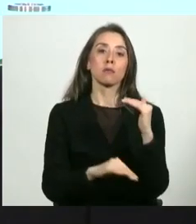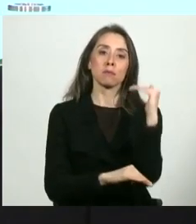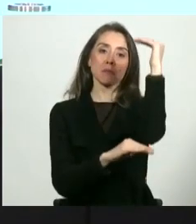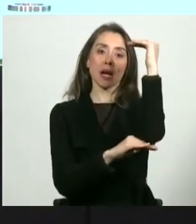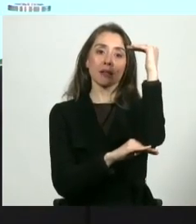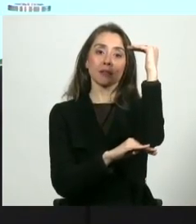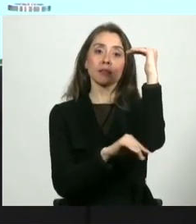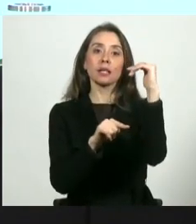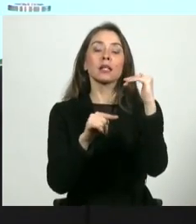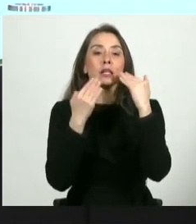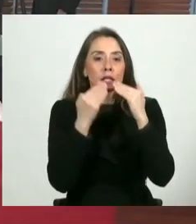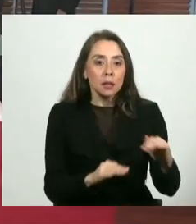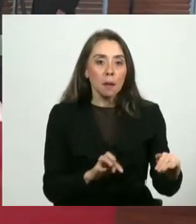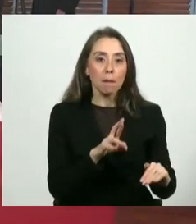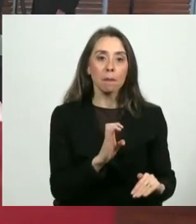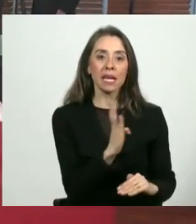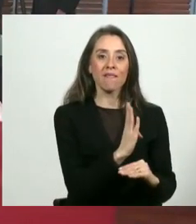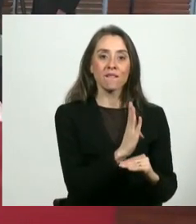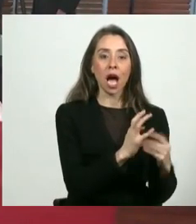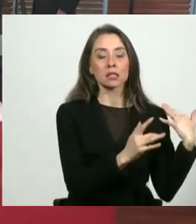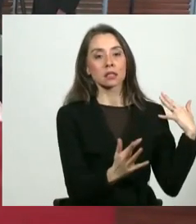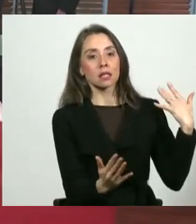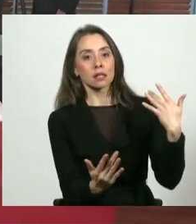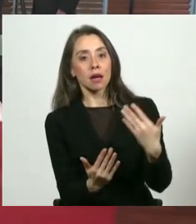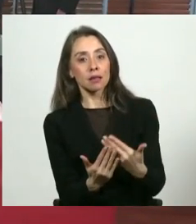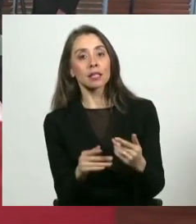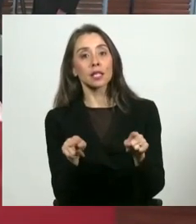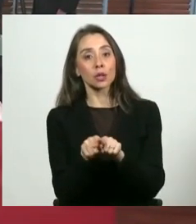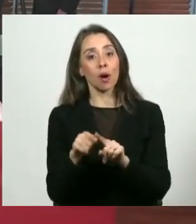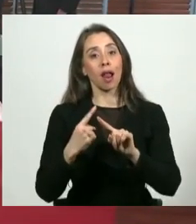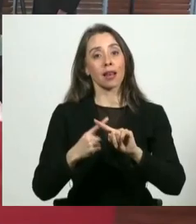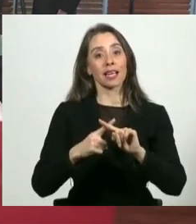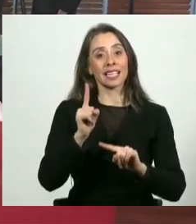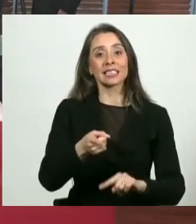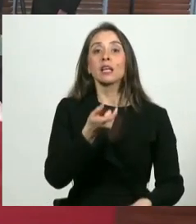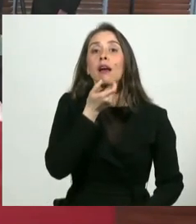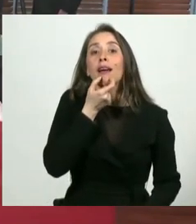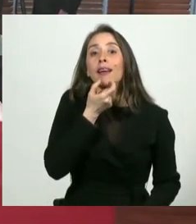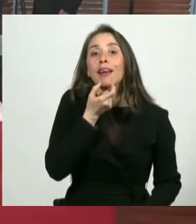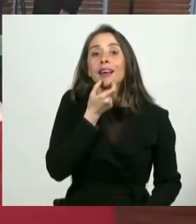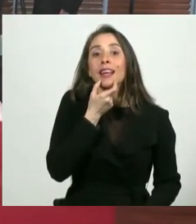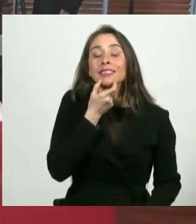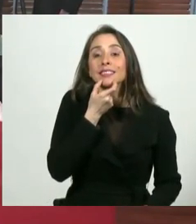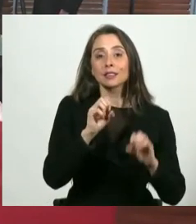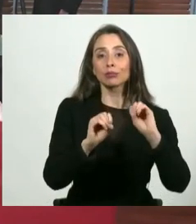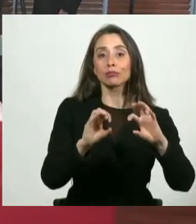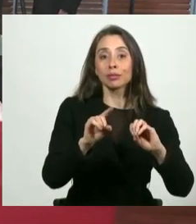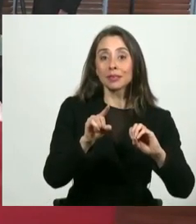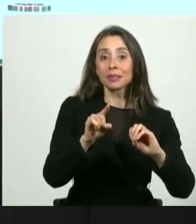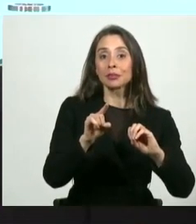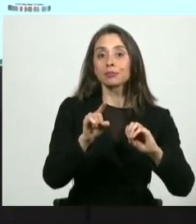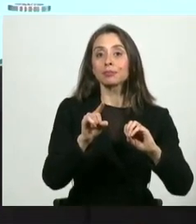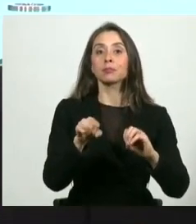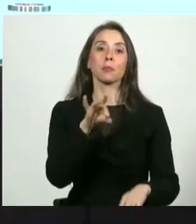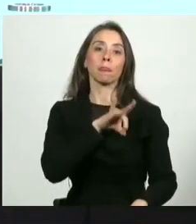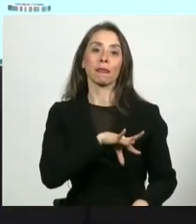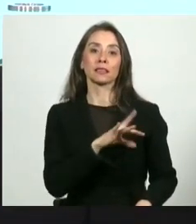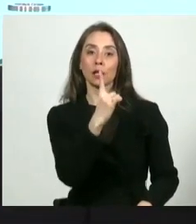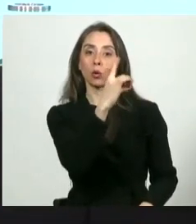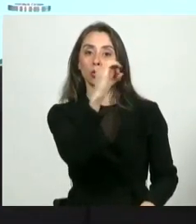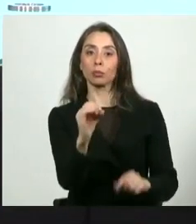desde pre-básica en adelante, porque tal como se exige el inglés, que en Chile